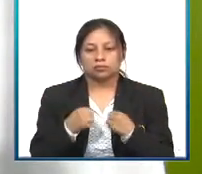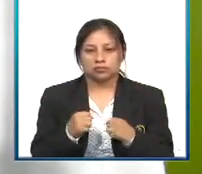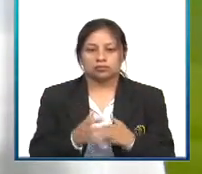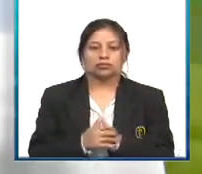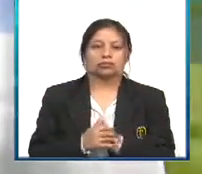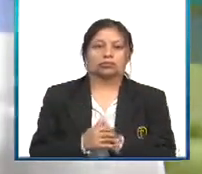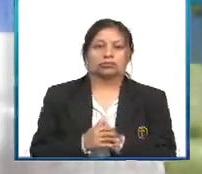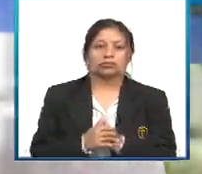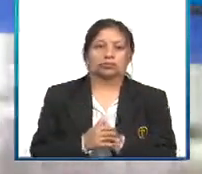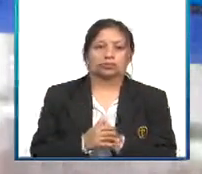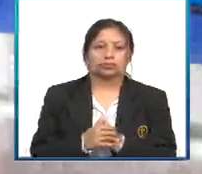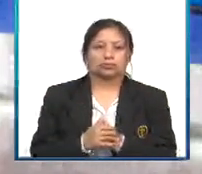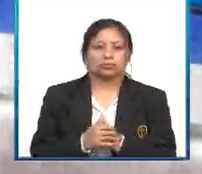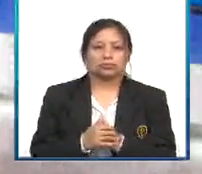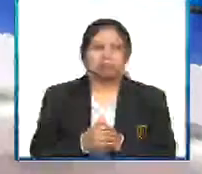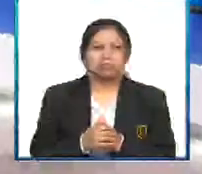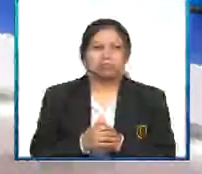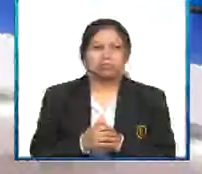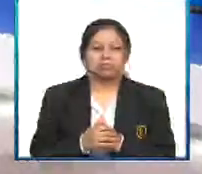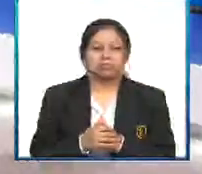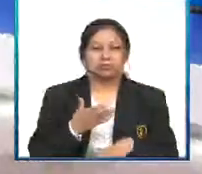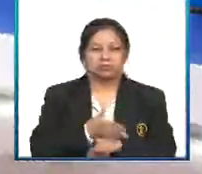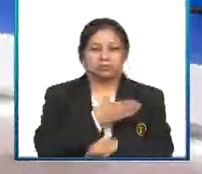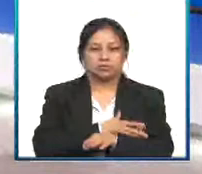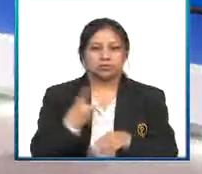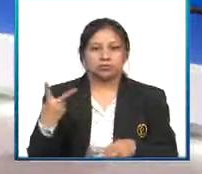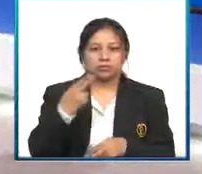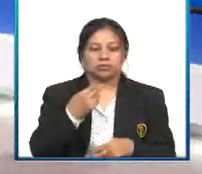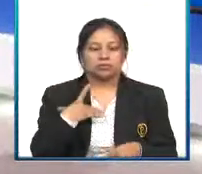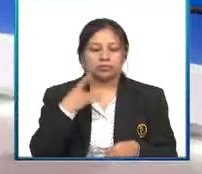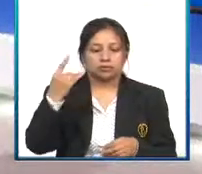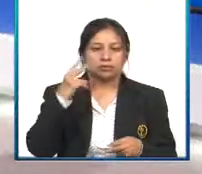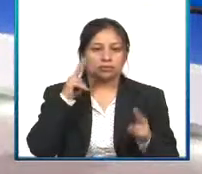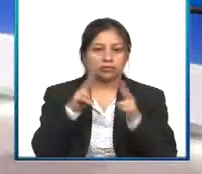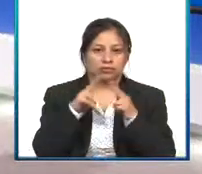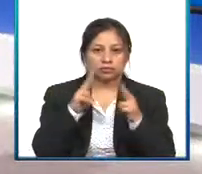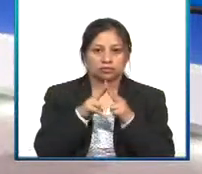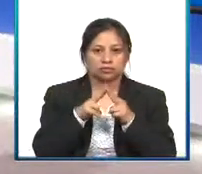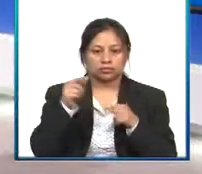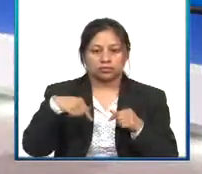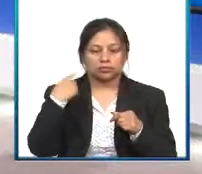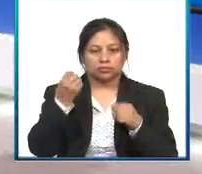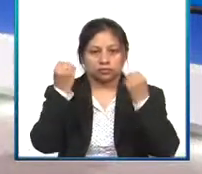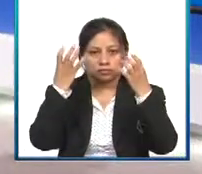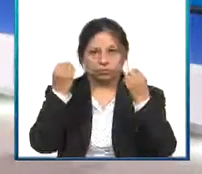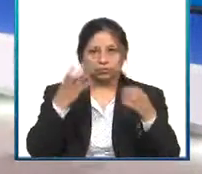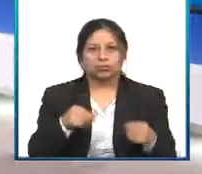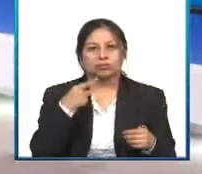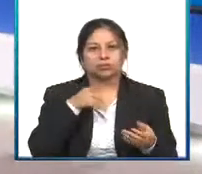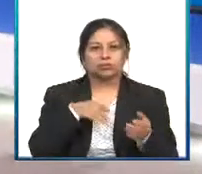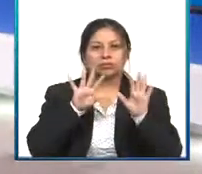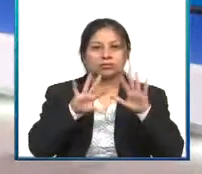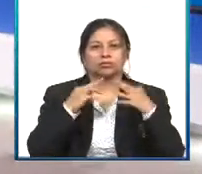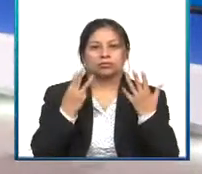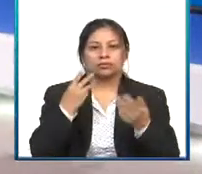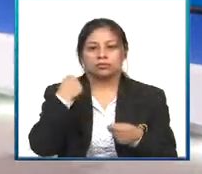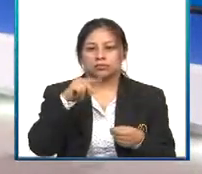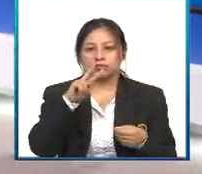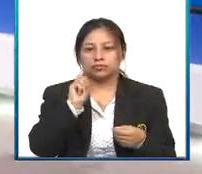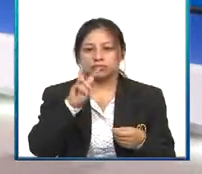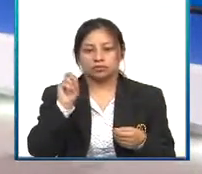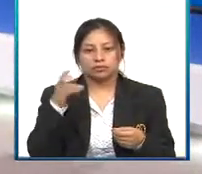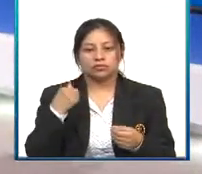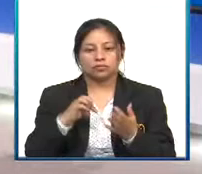haciendo en sus plantaciones. Antes de ir a un corte, los invitamos a conocer en la siguiente cápsula informativa el Decreto